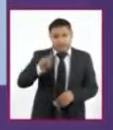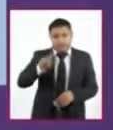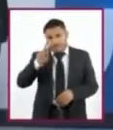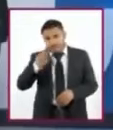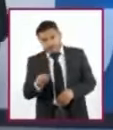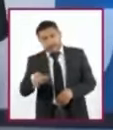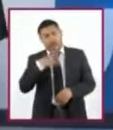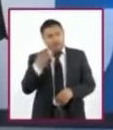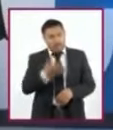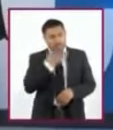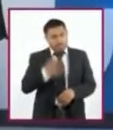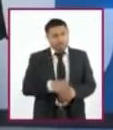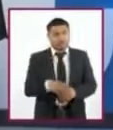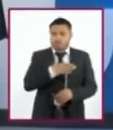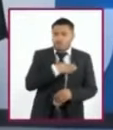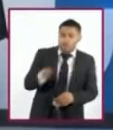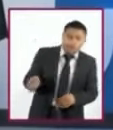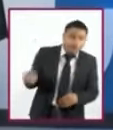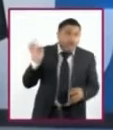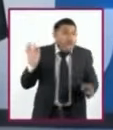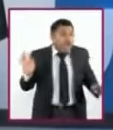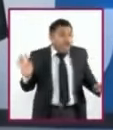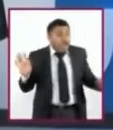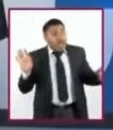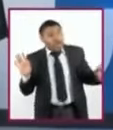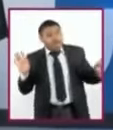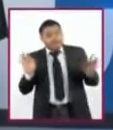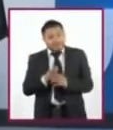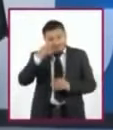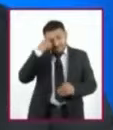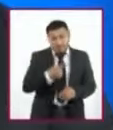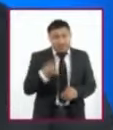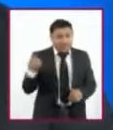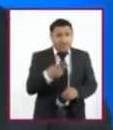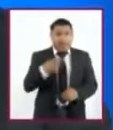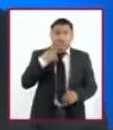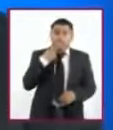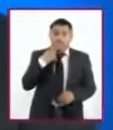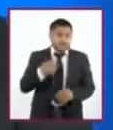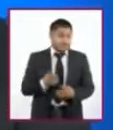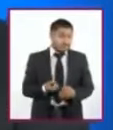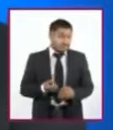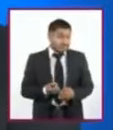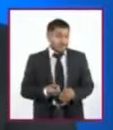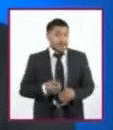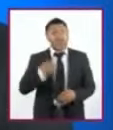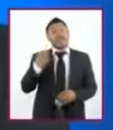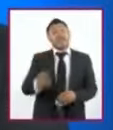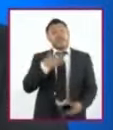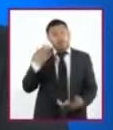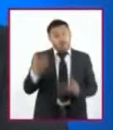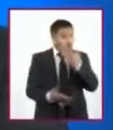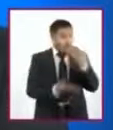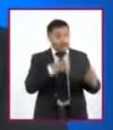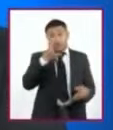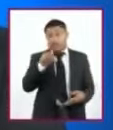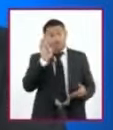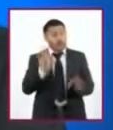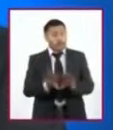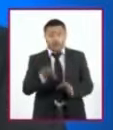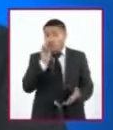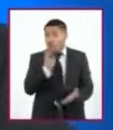común. Bueno, profesor Bernabé, a todo esto, ¿para qué nos sirve la simetría? El estudio de la simetría no es exclusivo del área